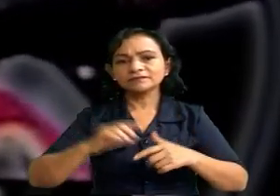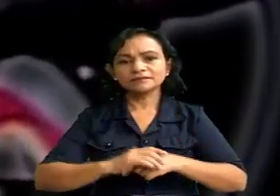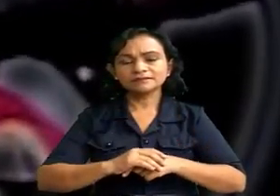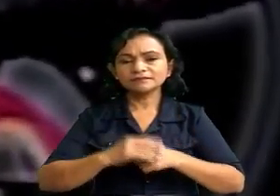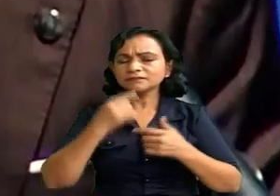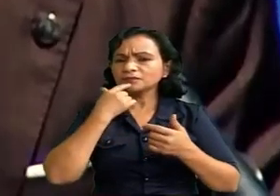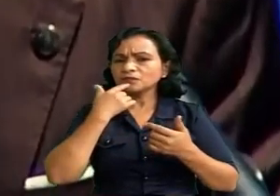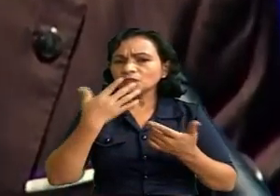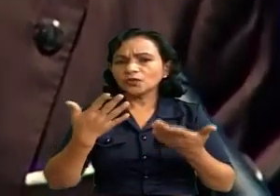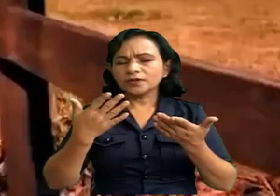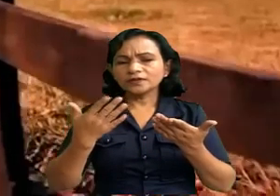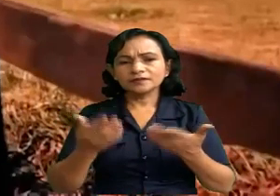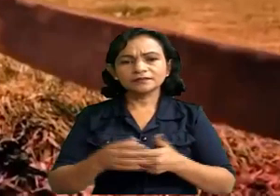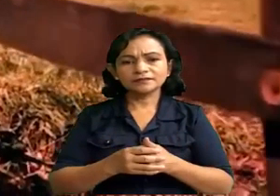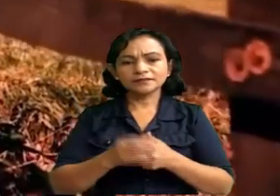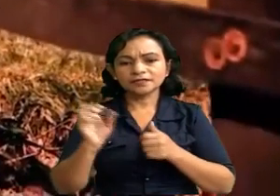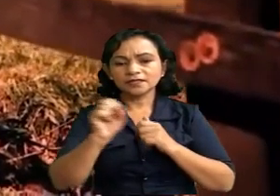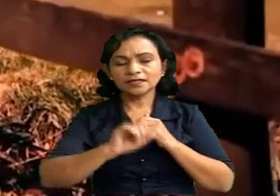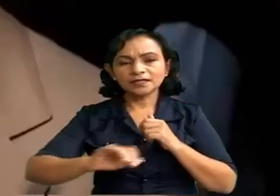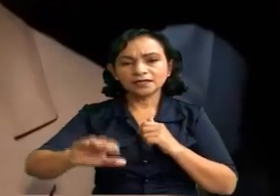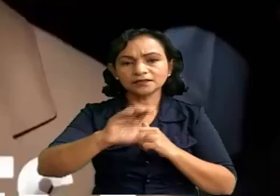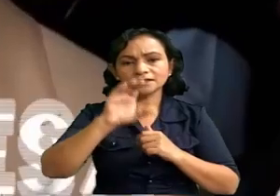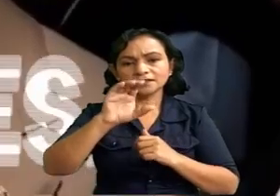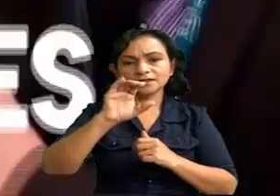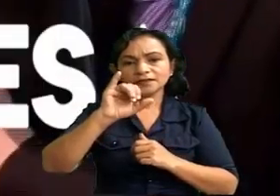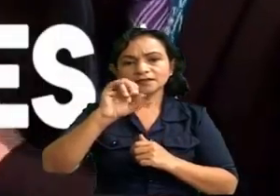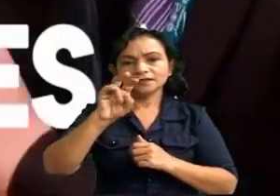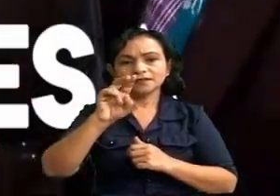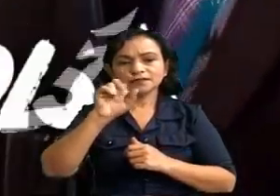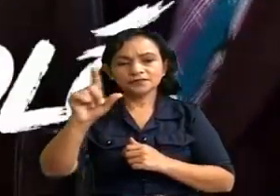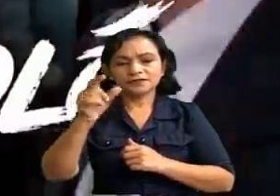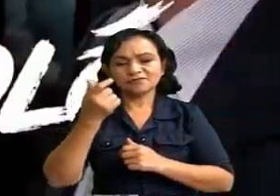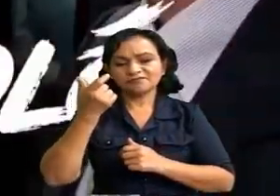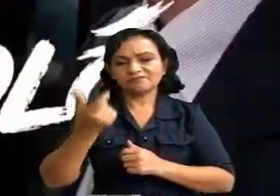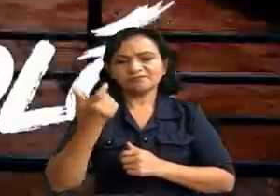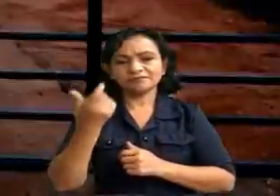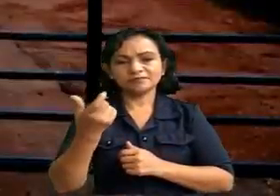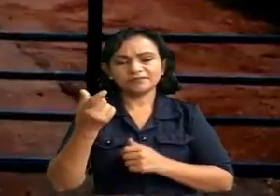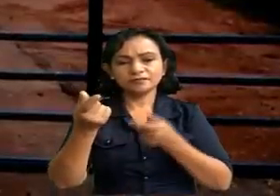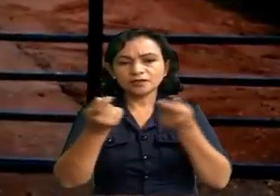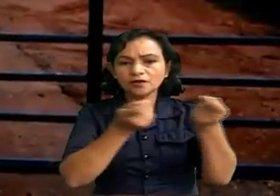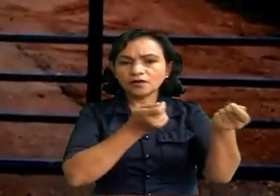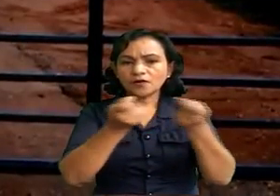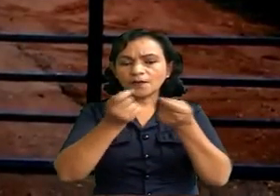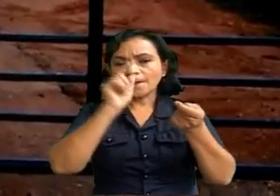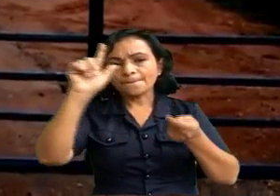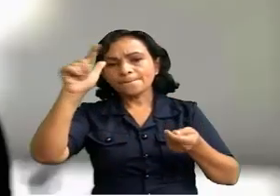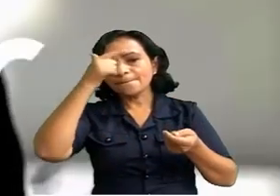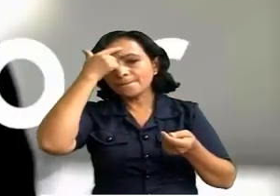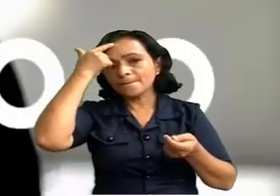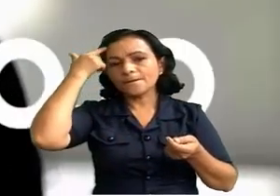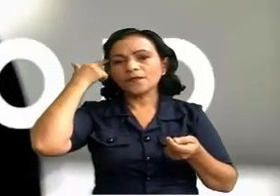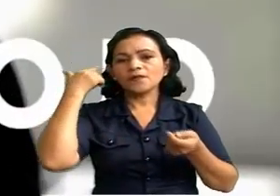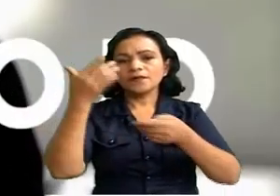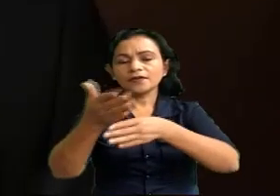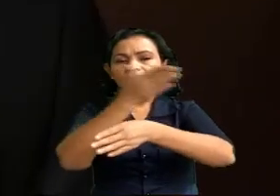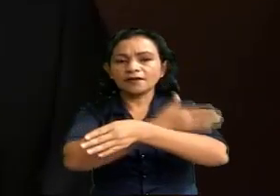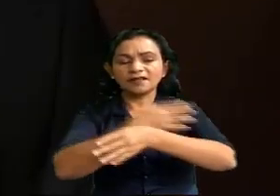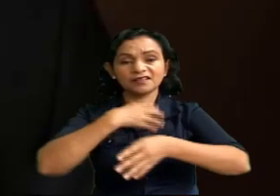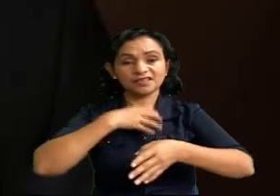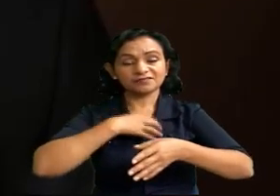porque la sociedad civil burguesa controló el Estado venezolano a su